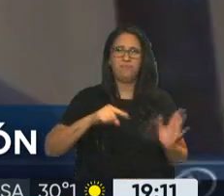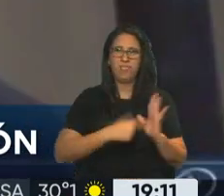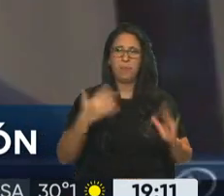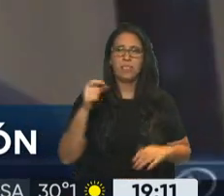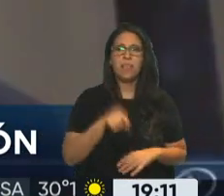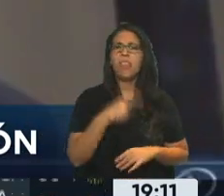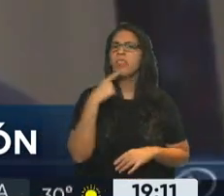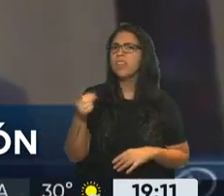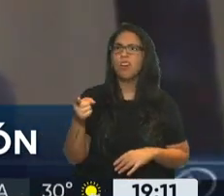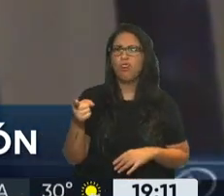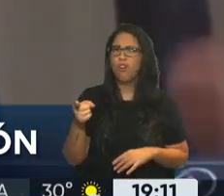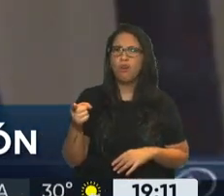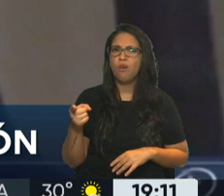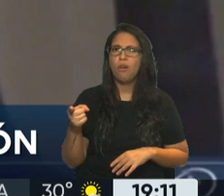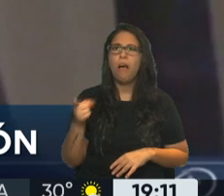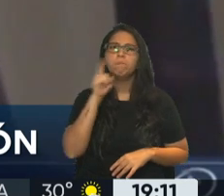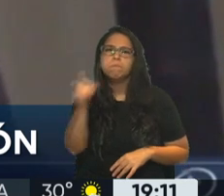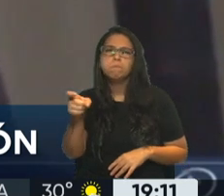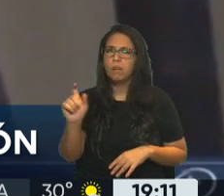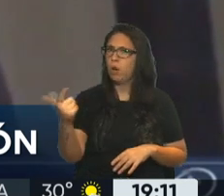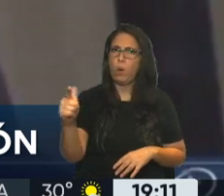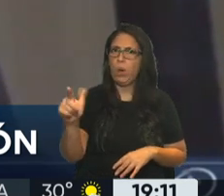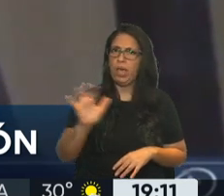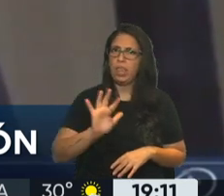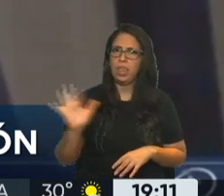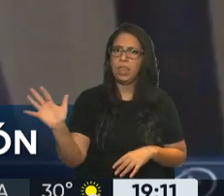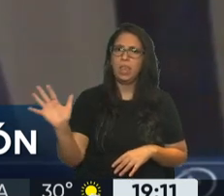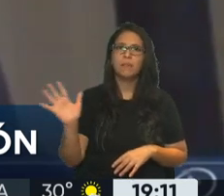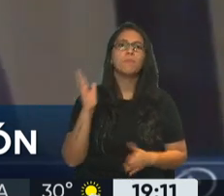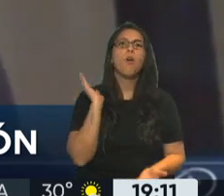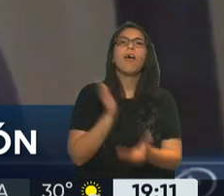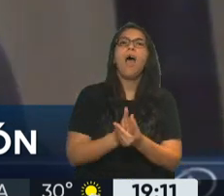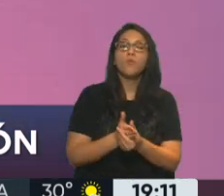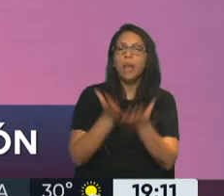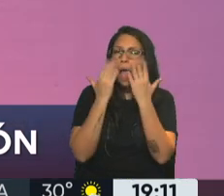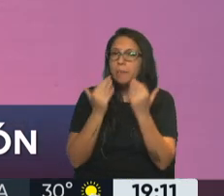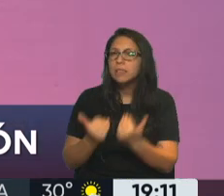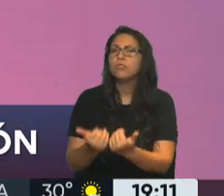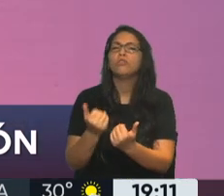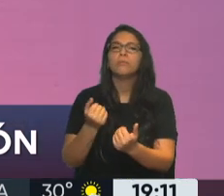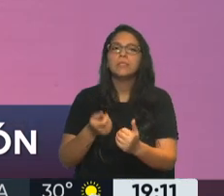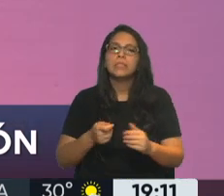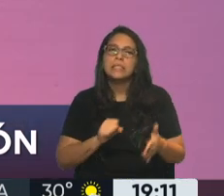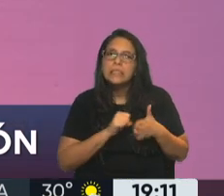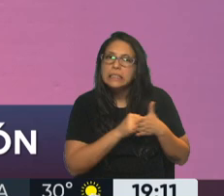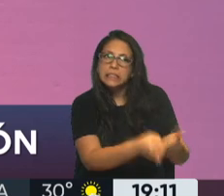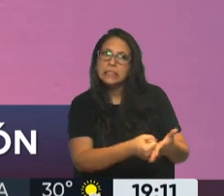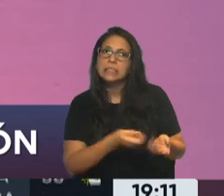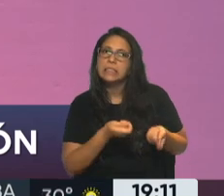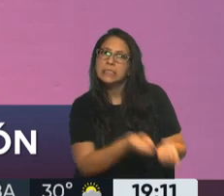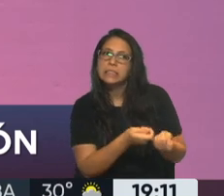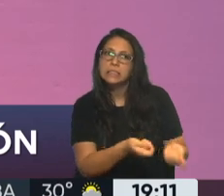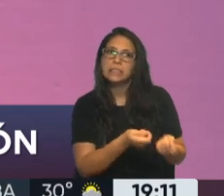entender que hay inexistencia de delito es en el marco de la causa en la que se investigan supuestas presiones de exfuncionarios y